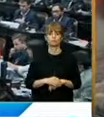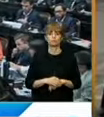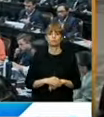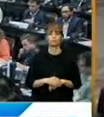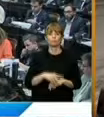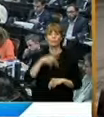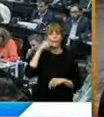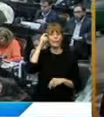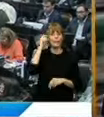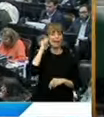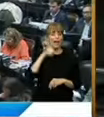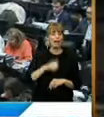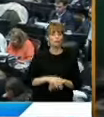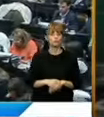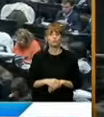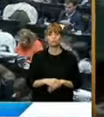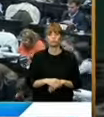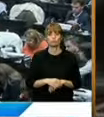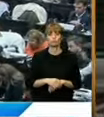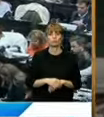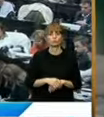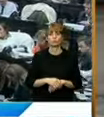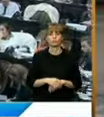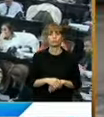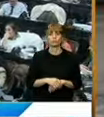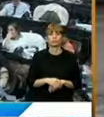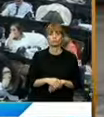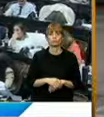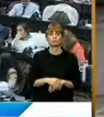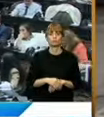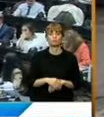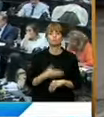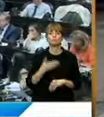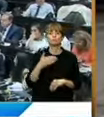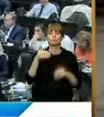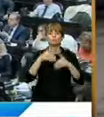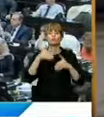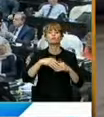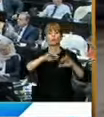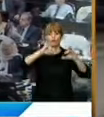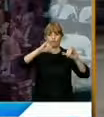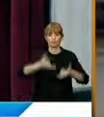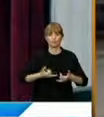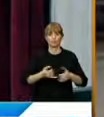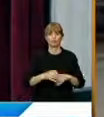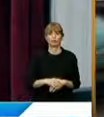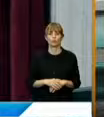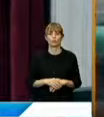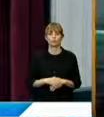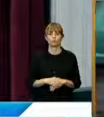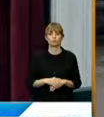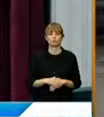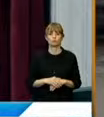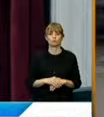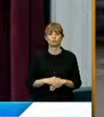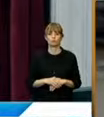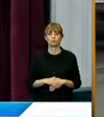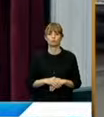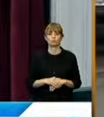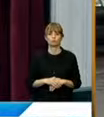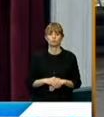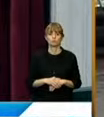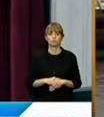de la lluvia muchos de los militantes que se acercaron aquí integrantes de organizaciones sociales que bueno por por supuesto eh esperaban